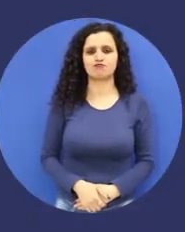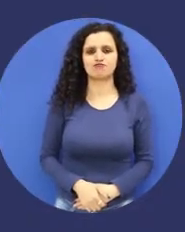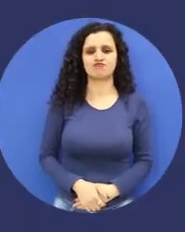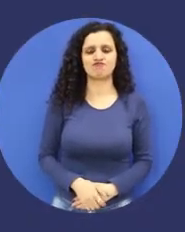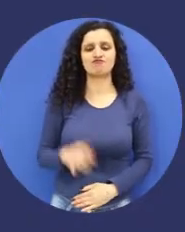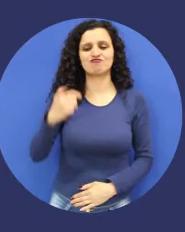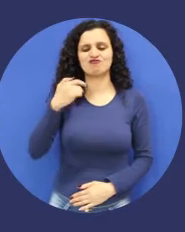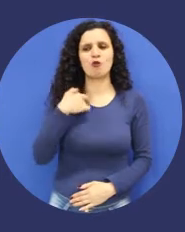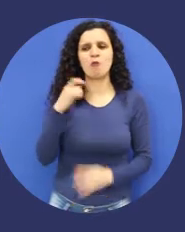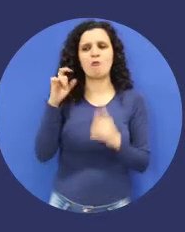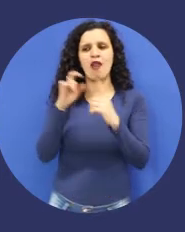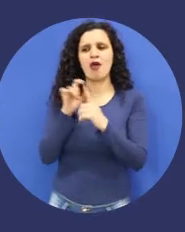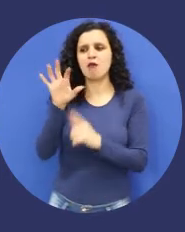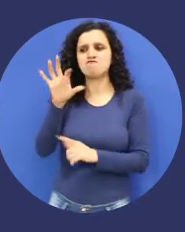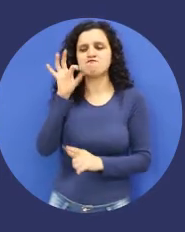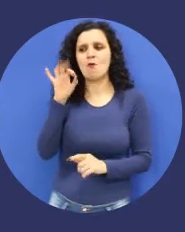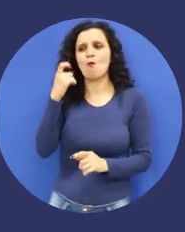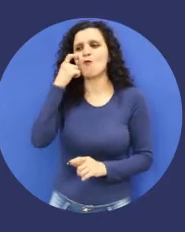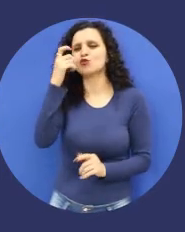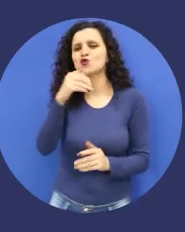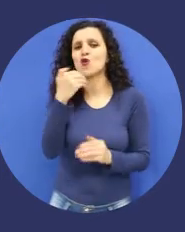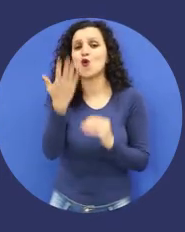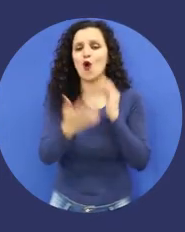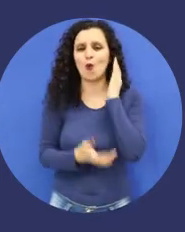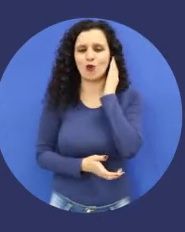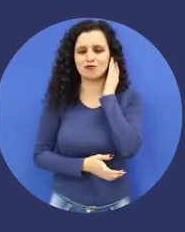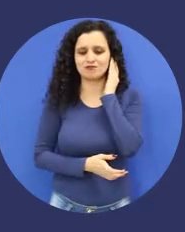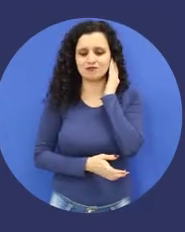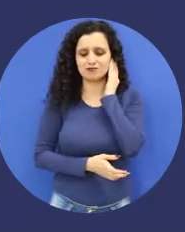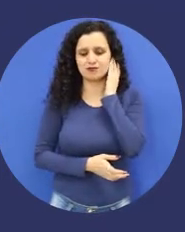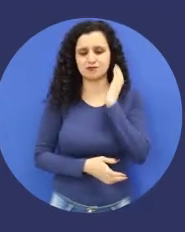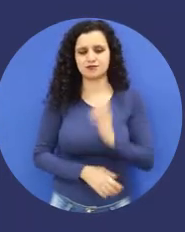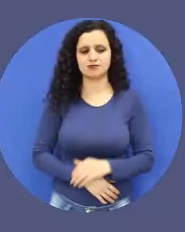¿Cómo buscas un tesauro?